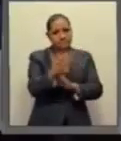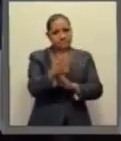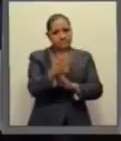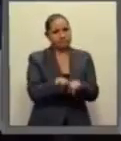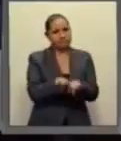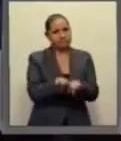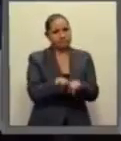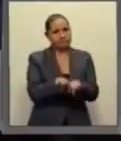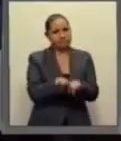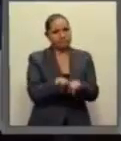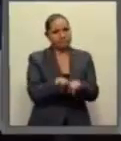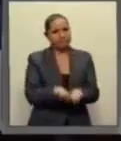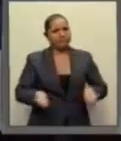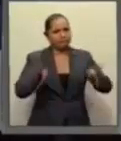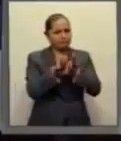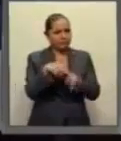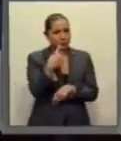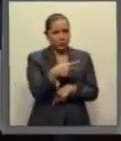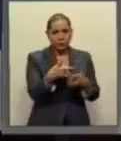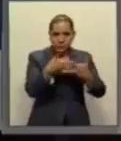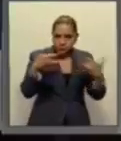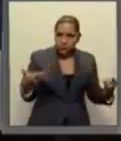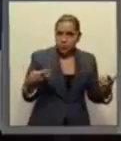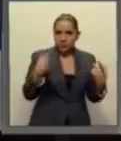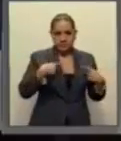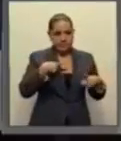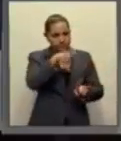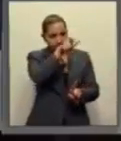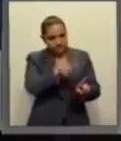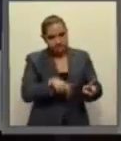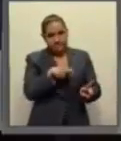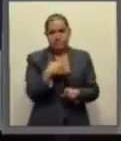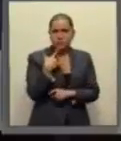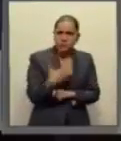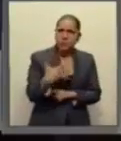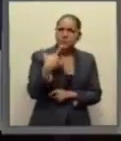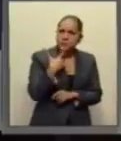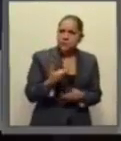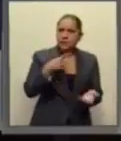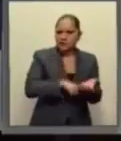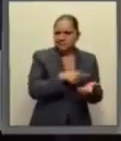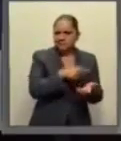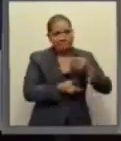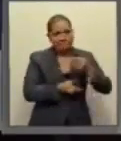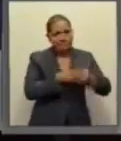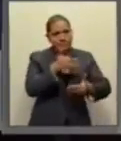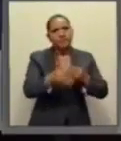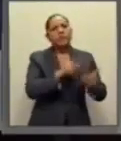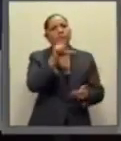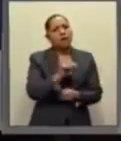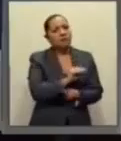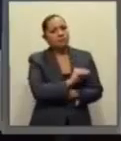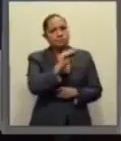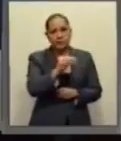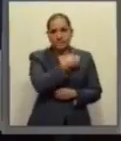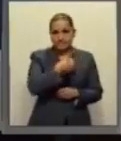con una fascinante historia personal, de esfuerzo y dedicación, que lo habrían de llevar a ser el mejor presidente que ha